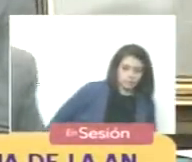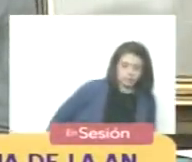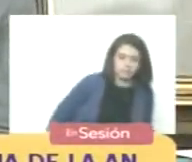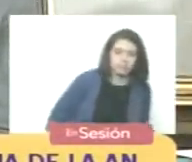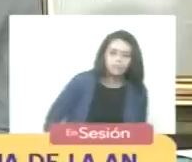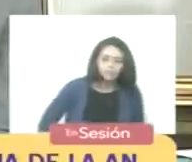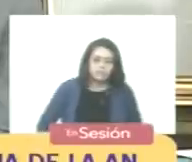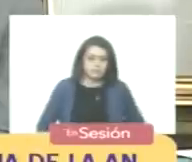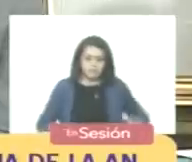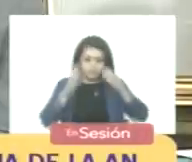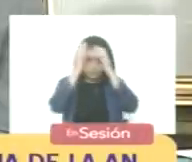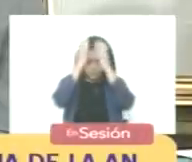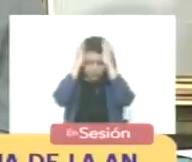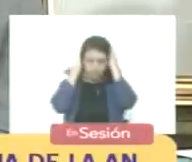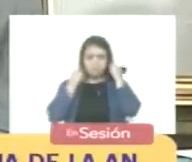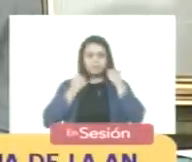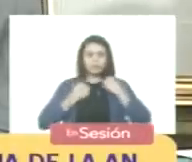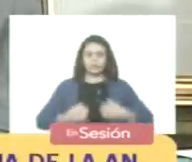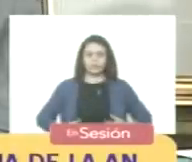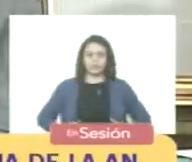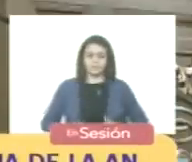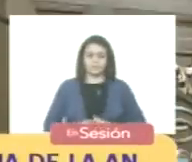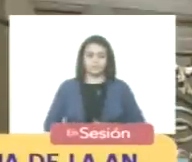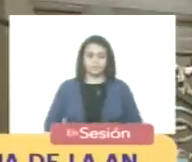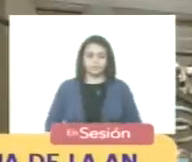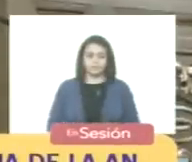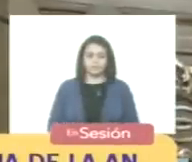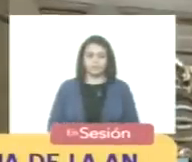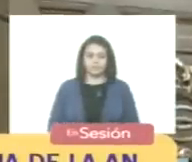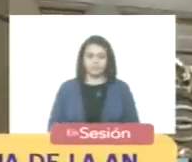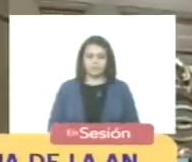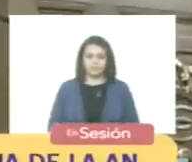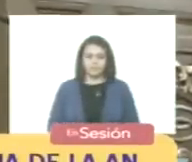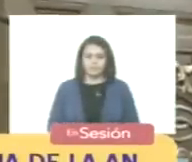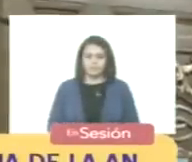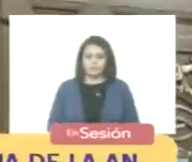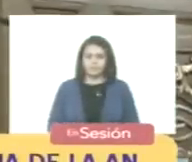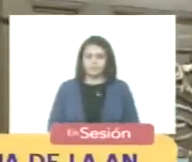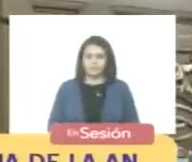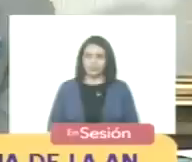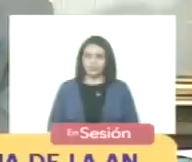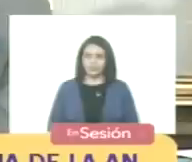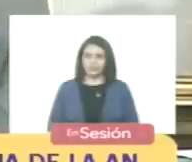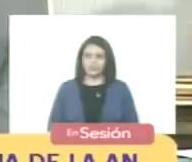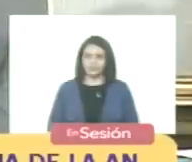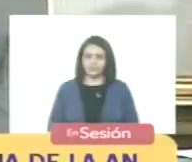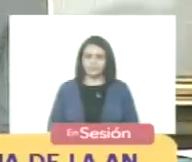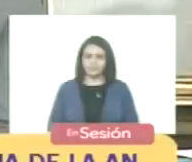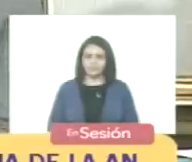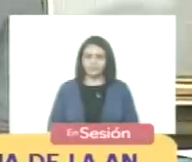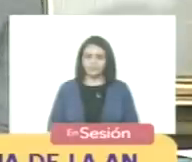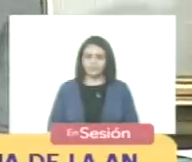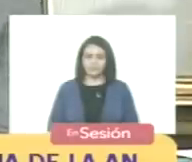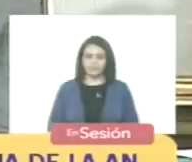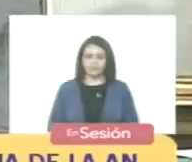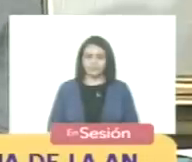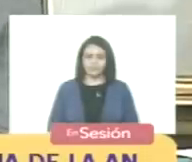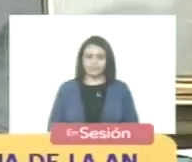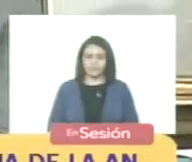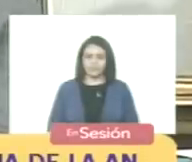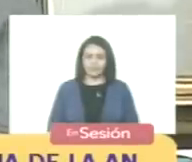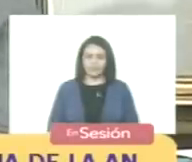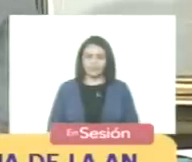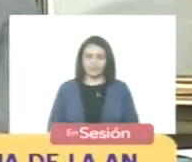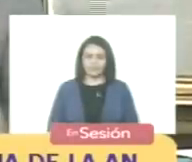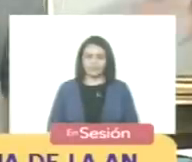Siguiente punto del orden del día, señora secretaria. Agotada la agenda del orden del día, señor presidente. Pues bien, agotada la agenda, se levanta